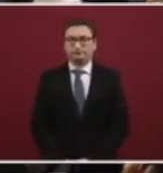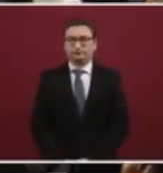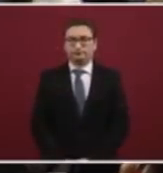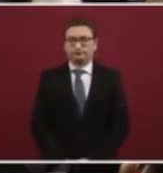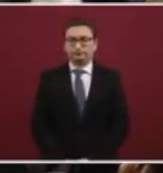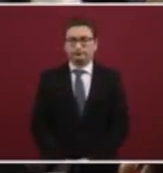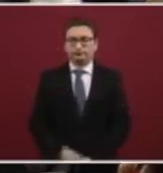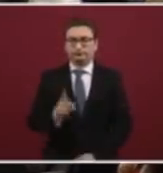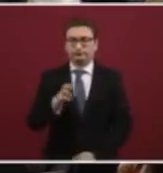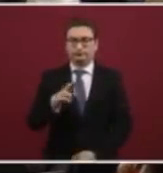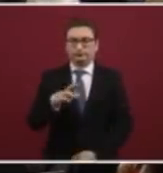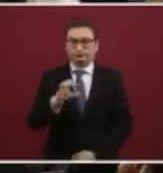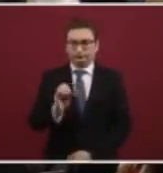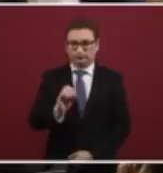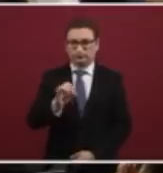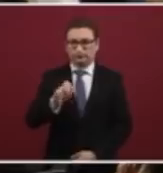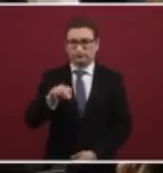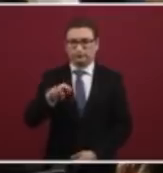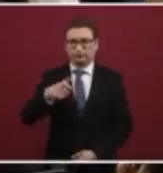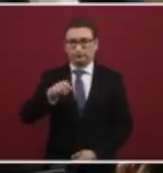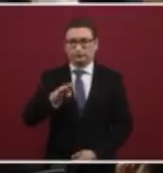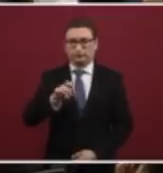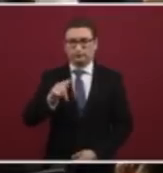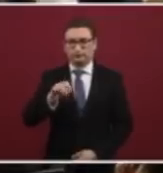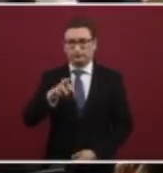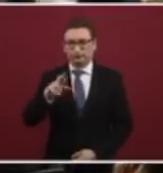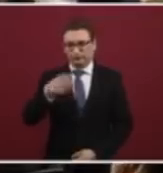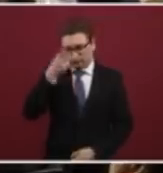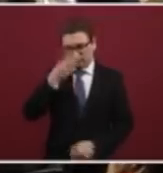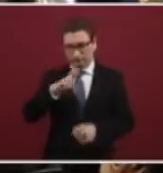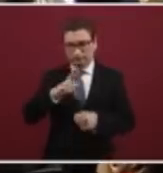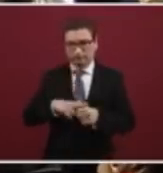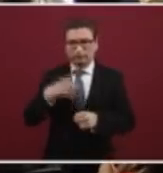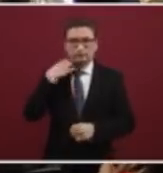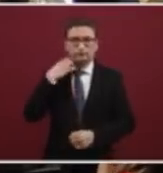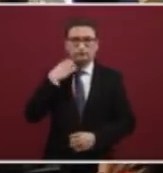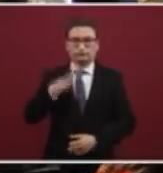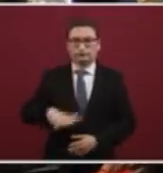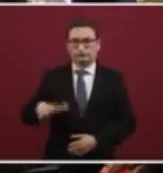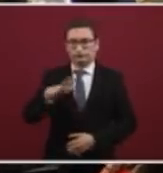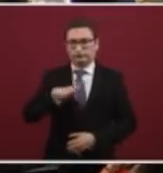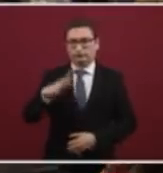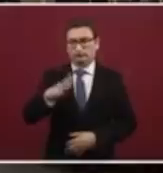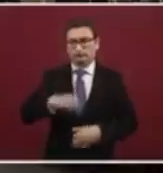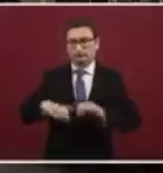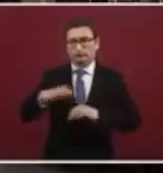doctor enrique márquez director ejecutivo de diplomacia cultural